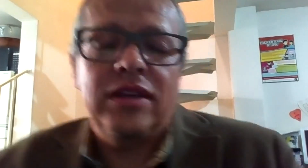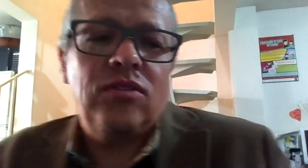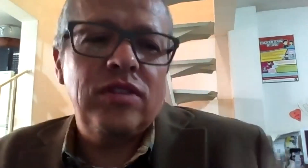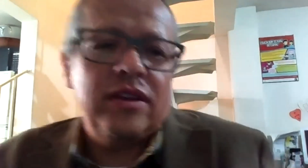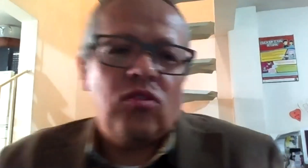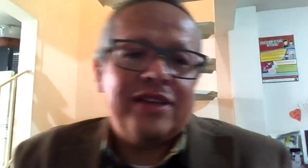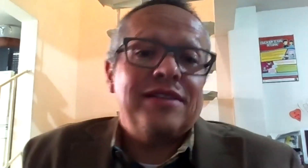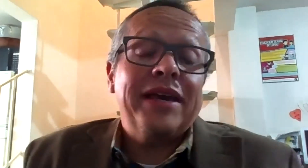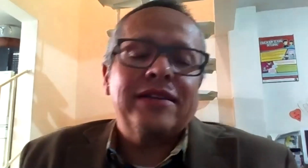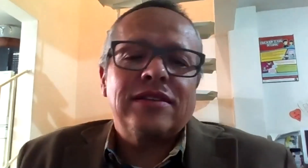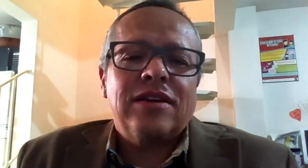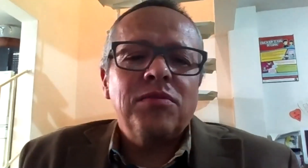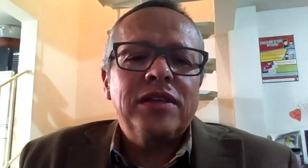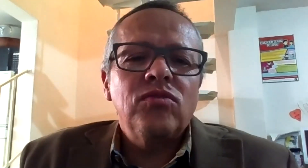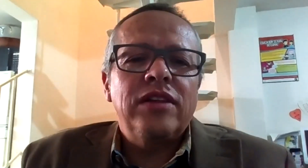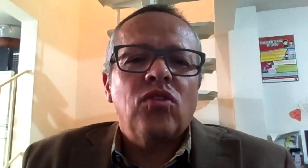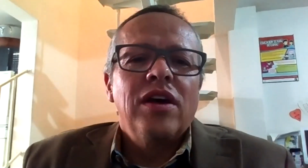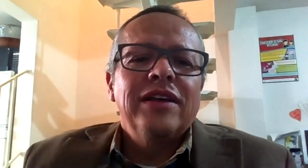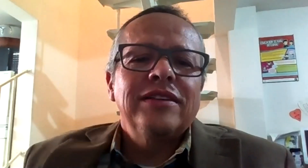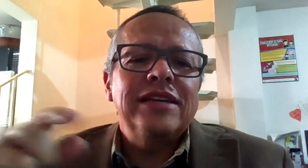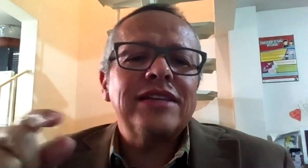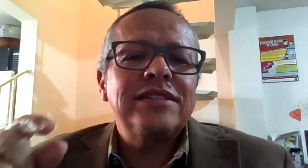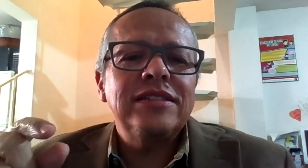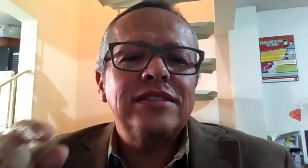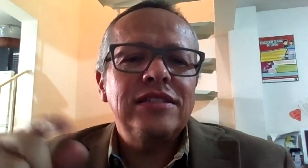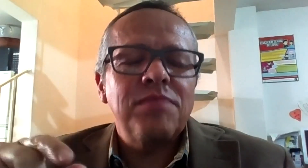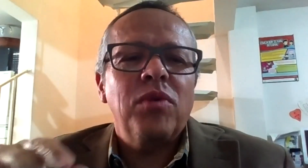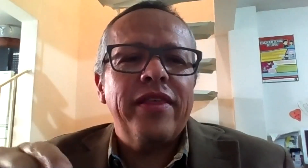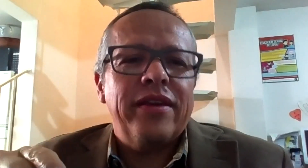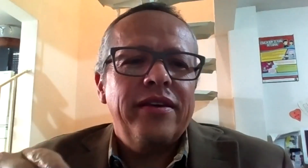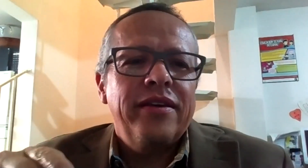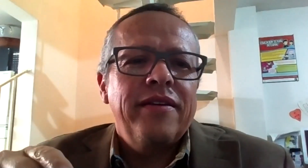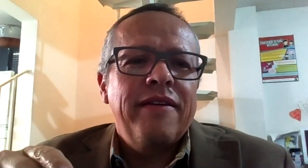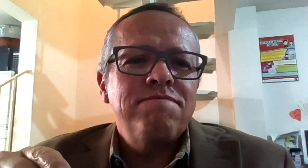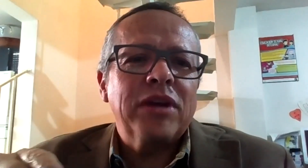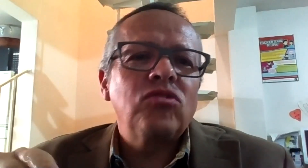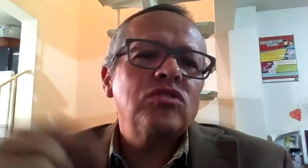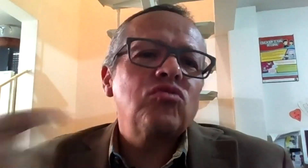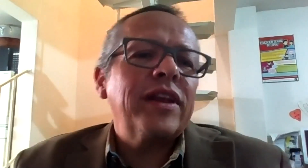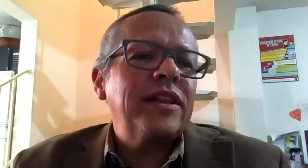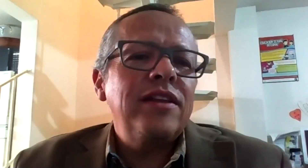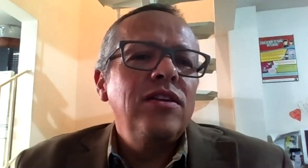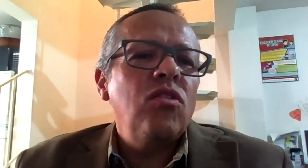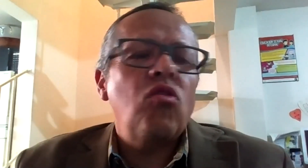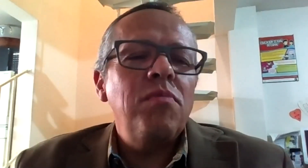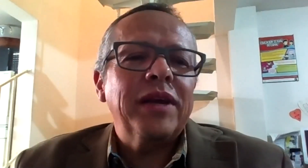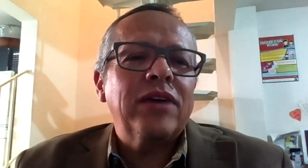se va a controlar o a hacer control preventivo, pues una revisión,